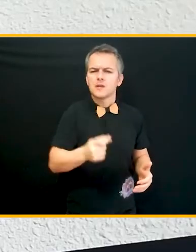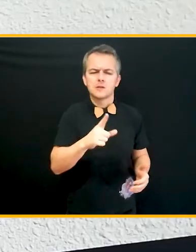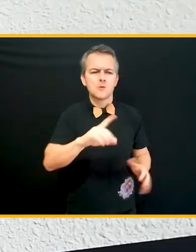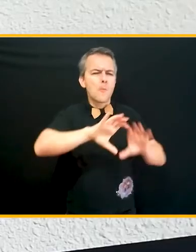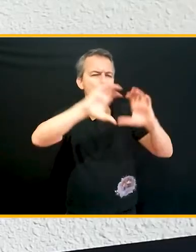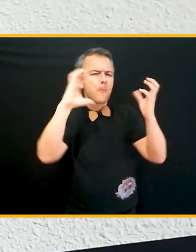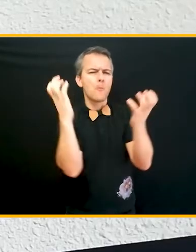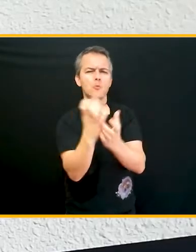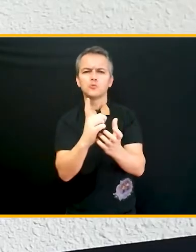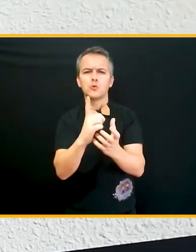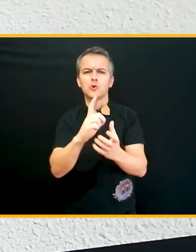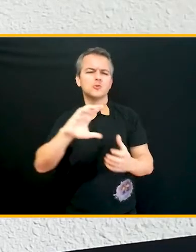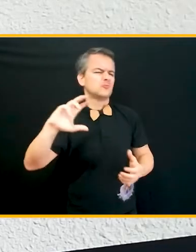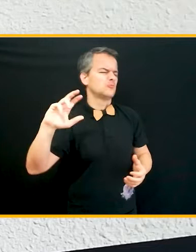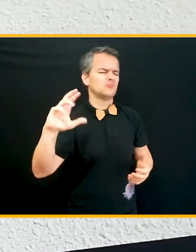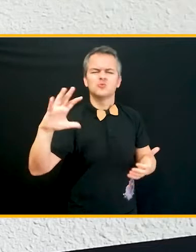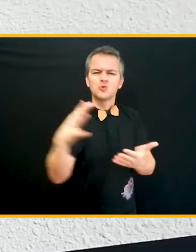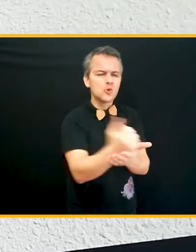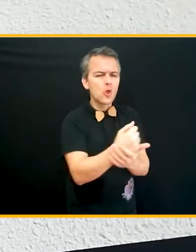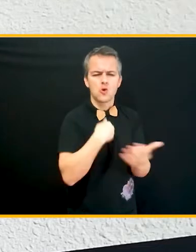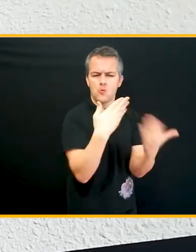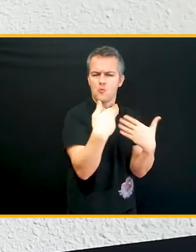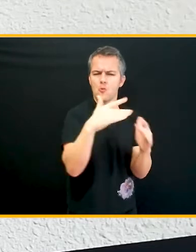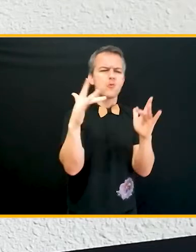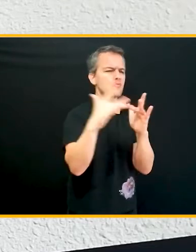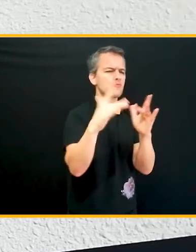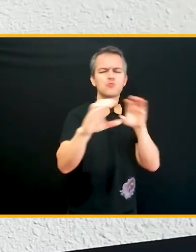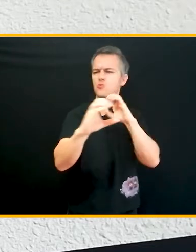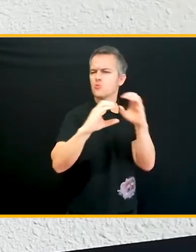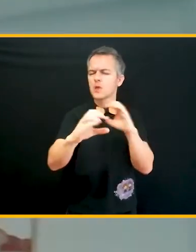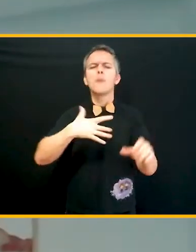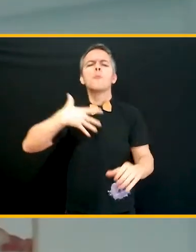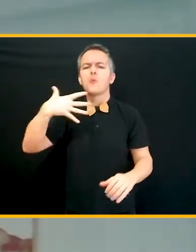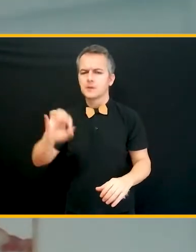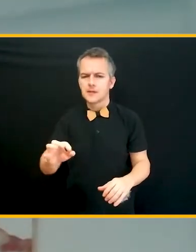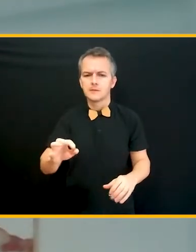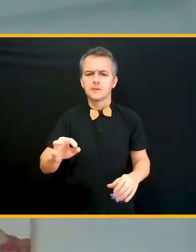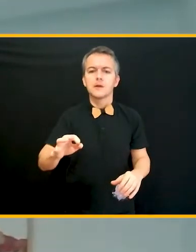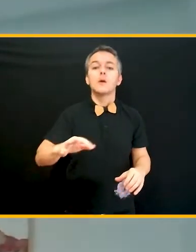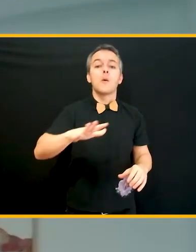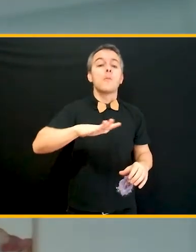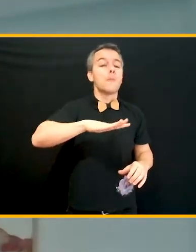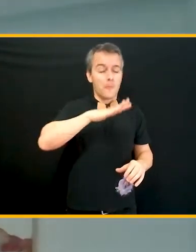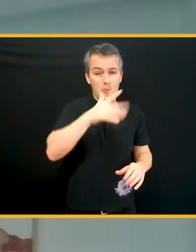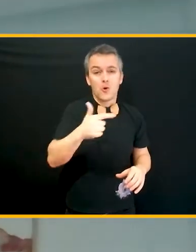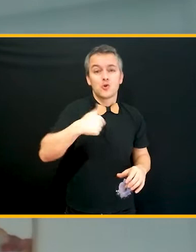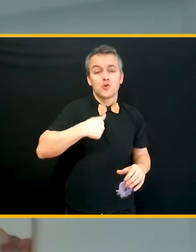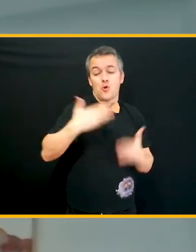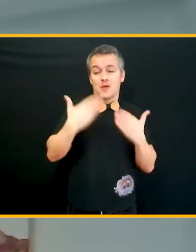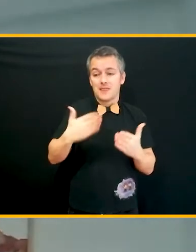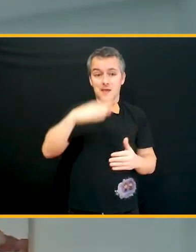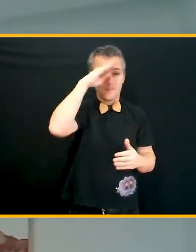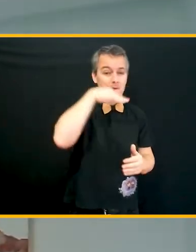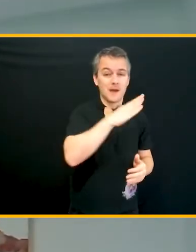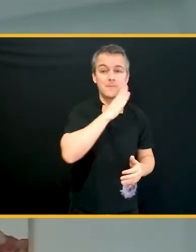mundo, porque el inglés es el idioma universal. Entonces estoy agradecida a mi padre y mi madre que quisieran